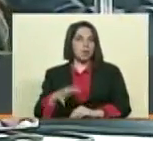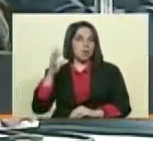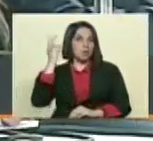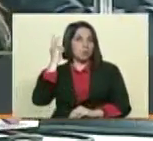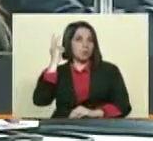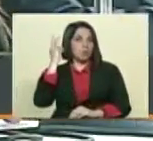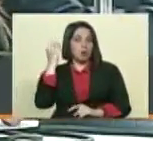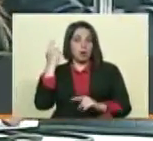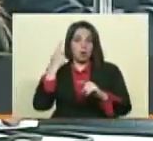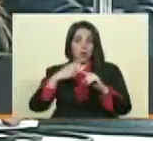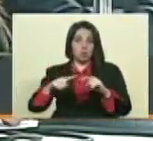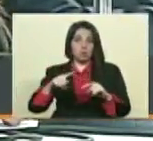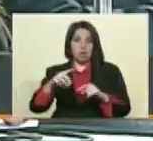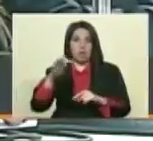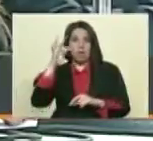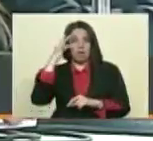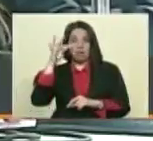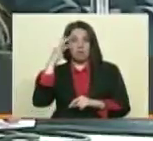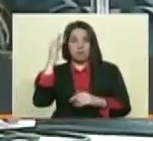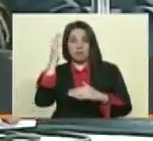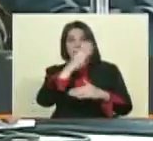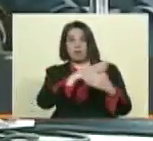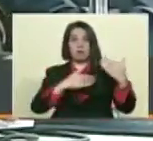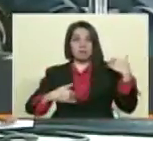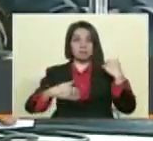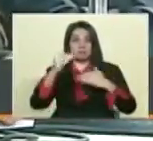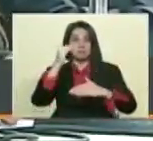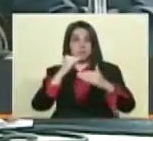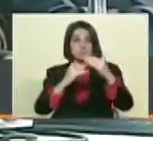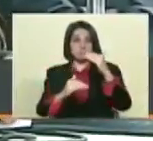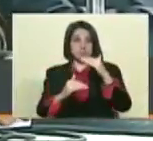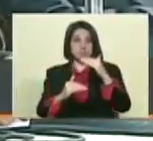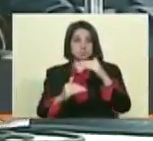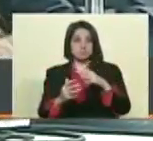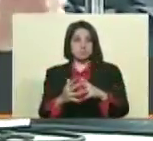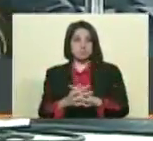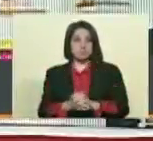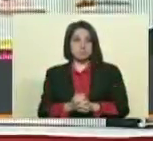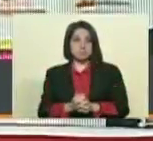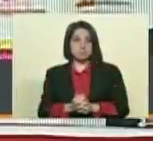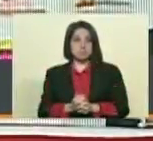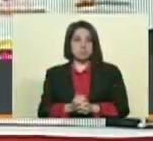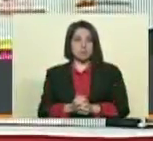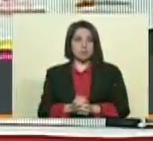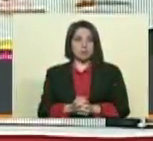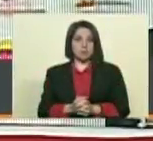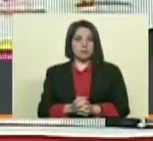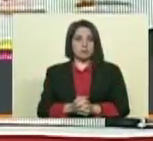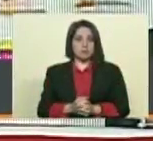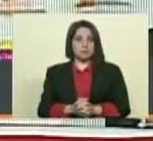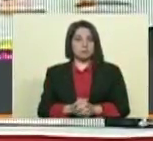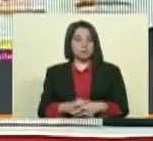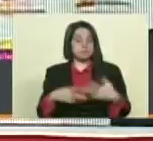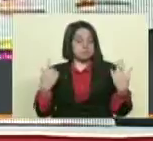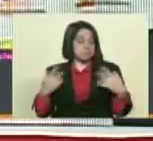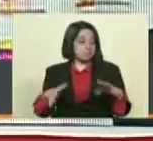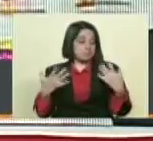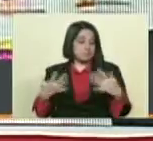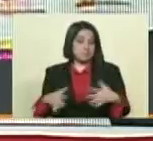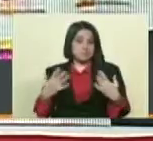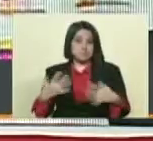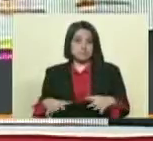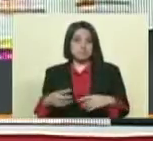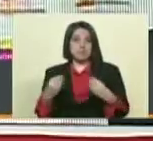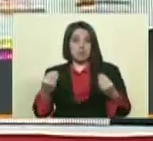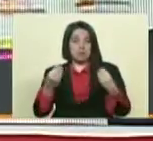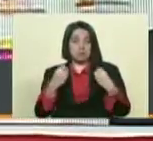Harrington, vicefiscal general de la República. A quien le arda, que le arda. Y a quien